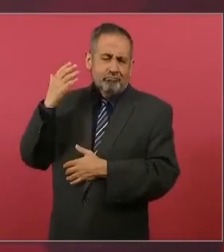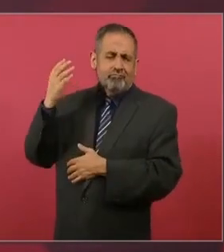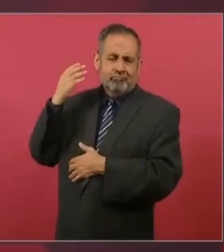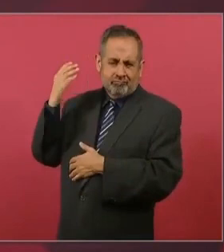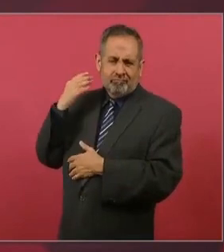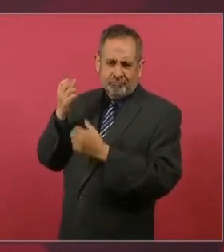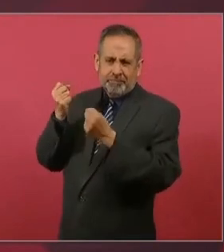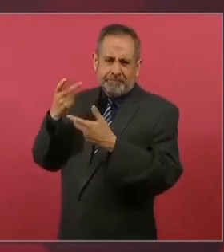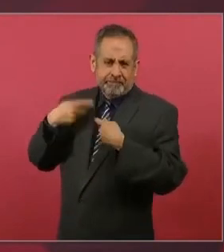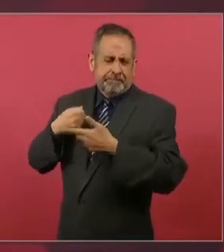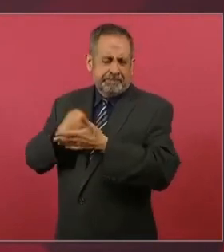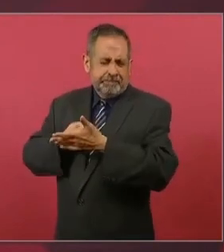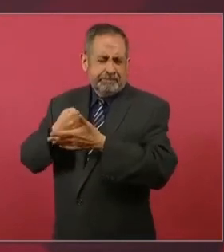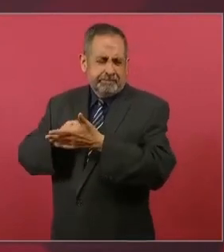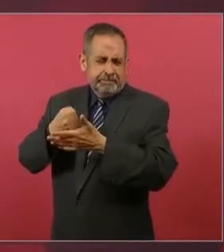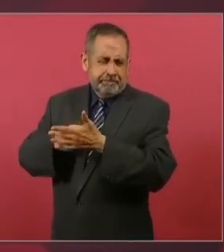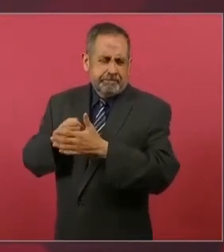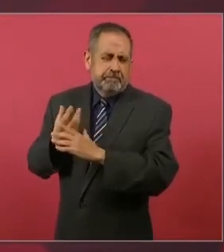¿Cuántos